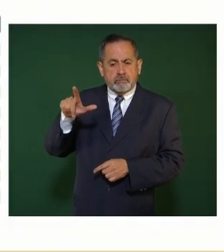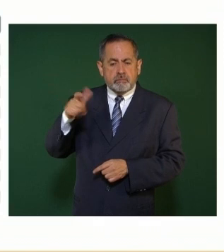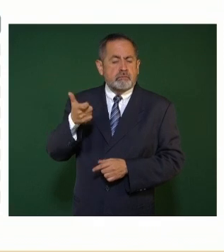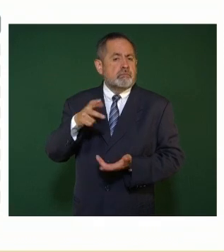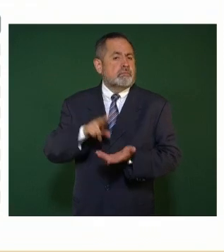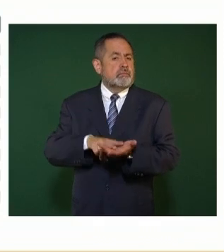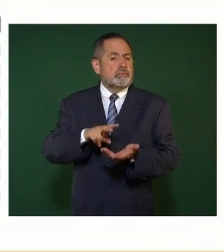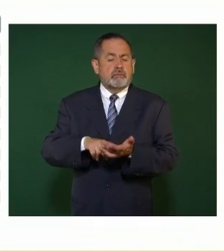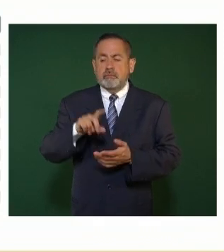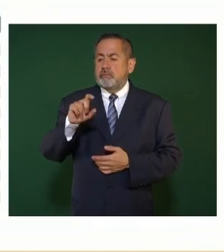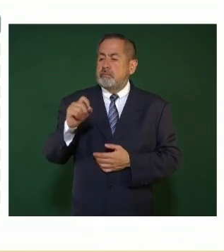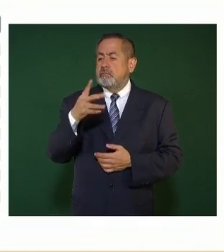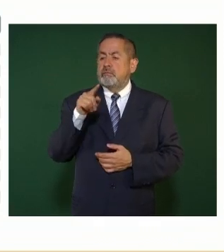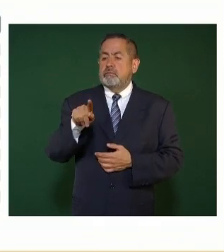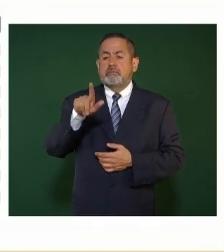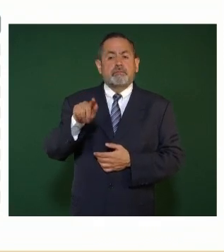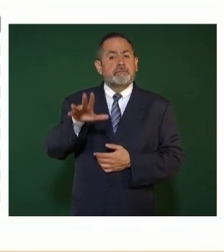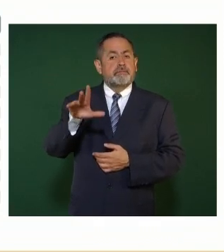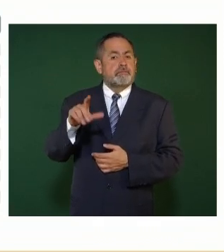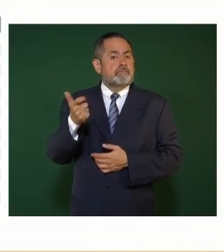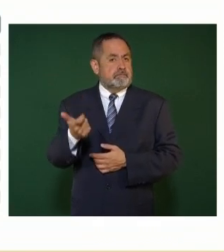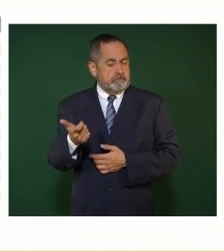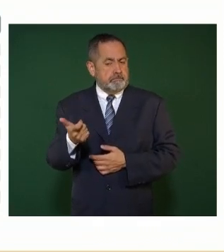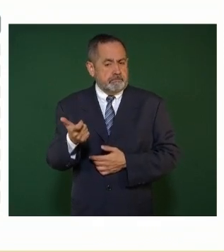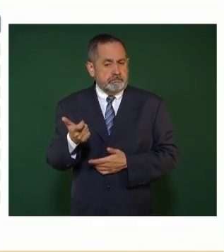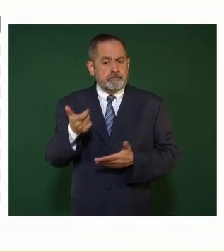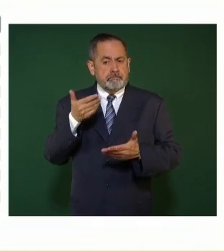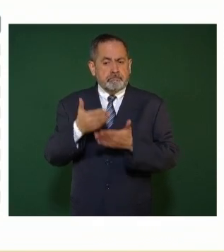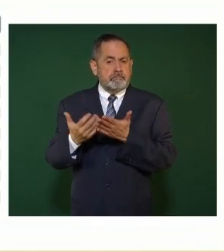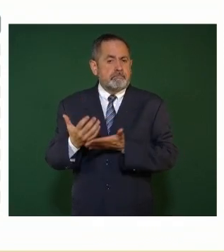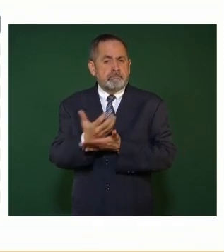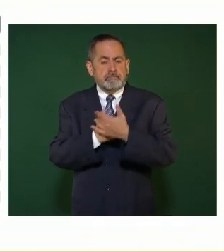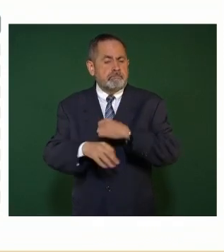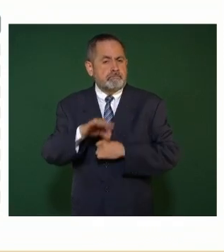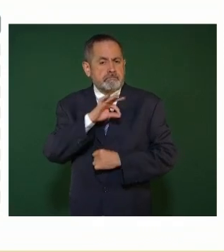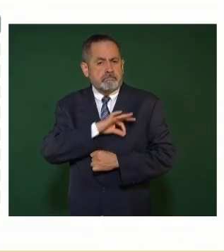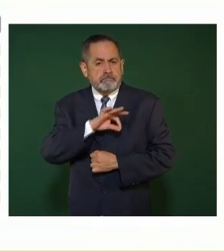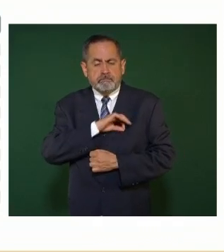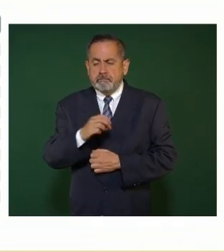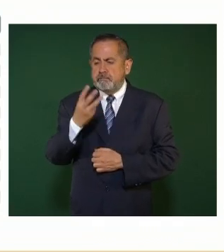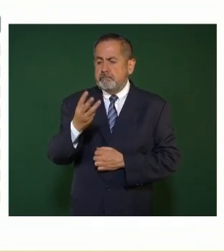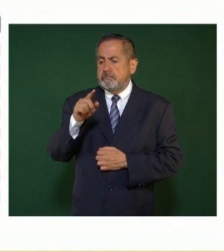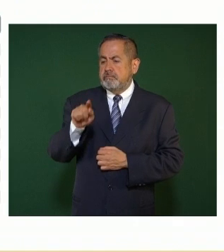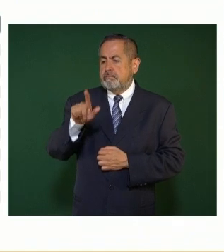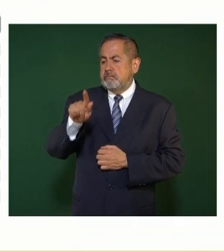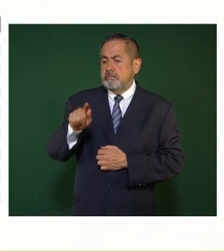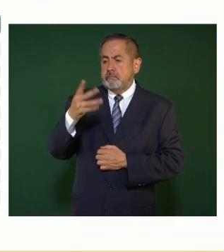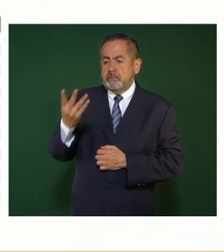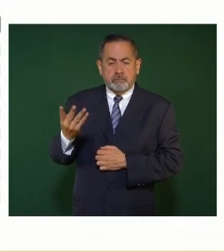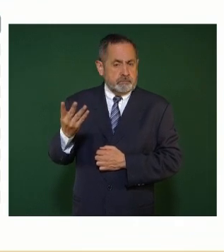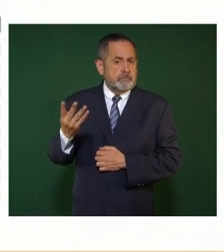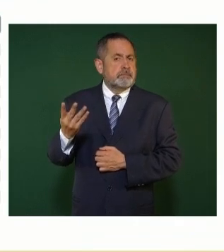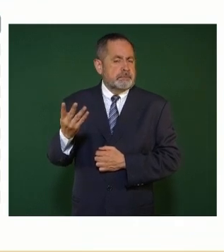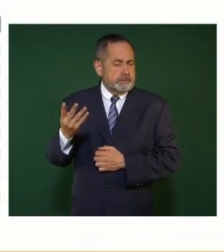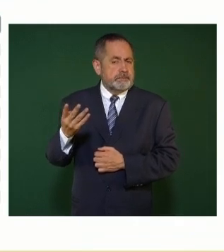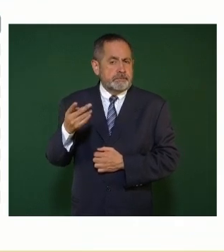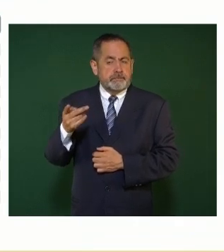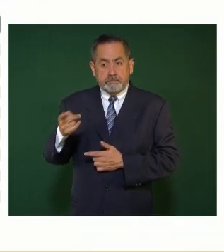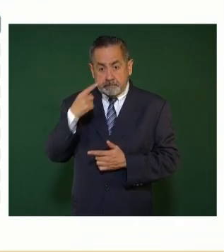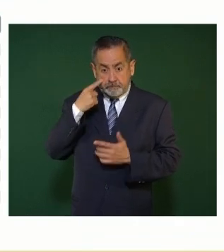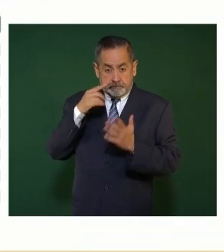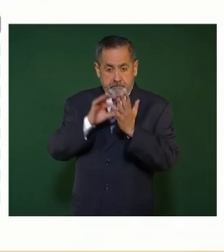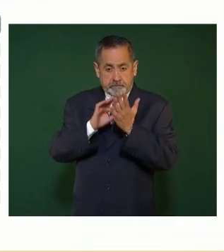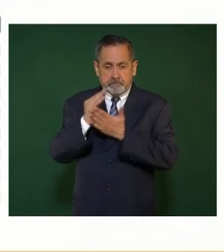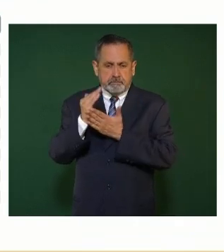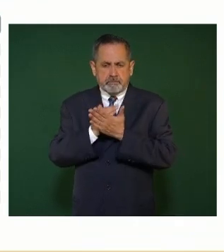litro en 24.75 pesos, aunque ahora con una ganancia de 3.74 pesos, ya un